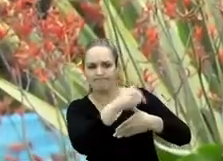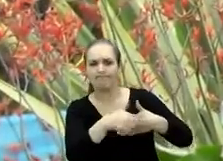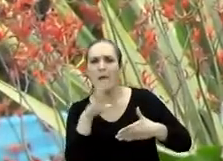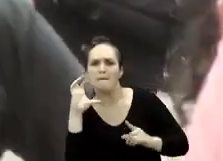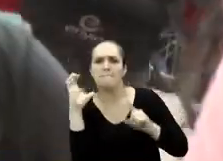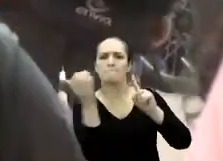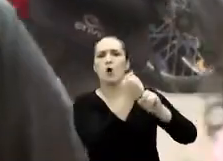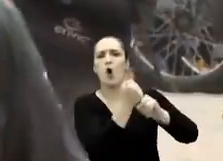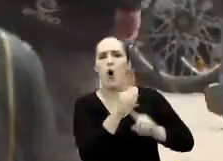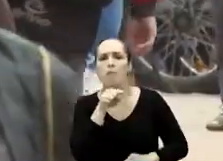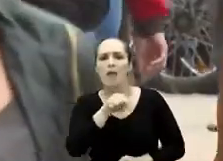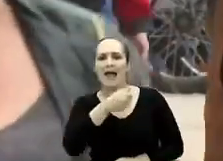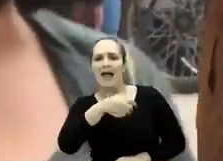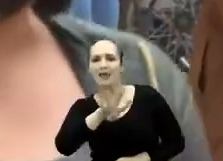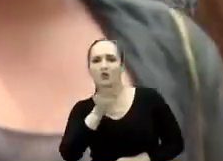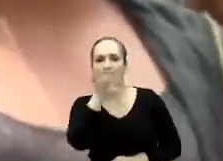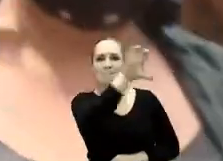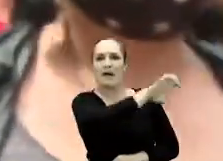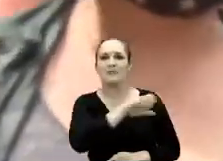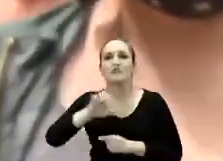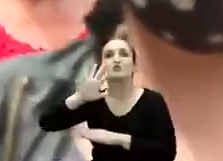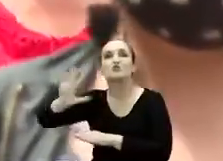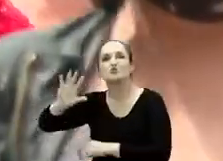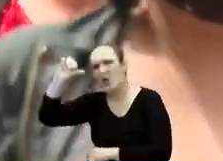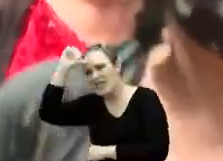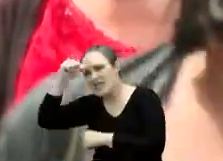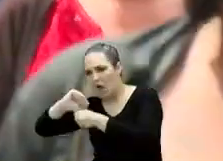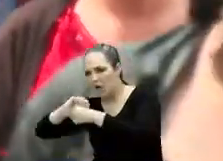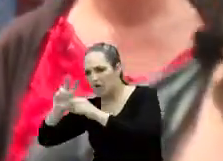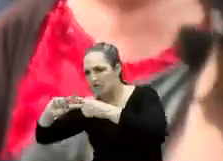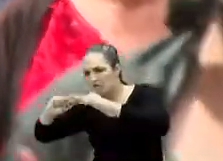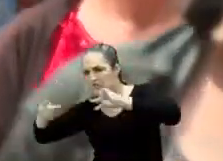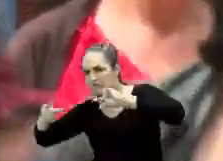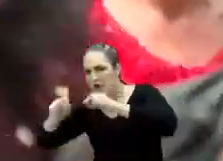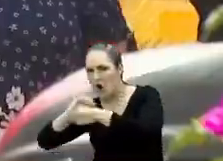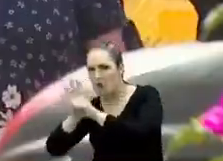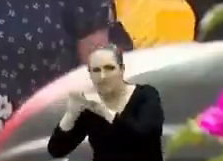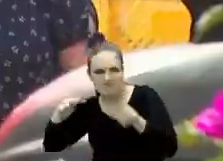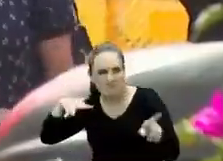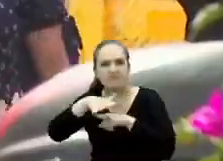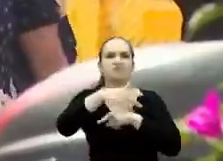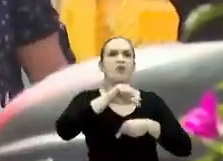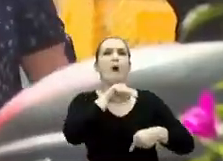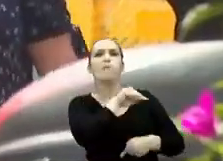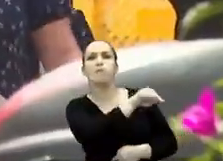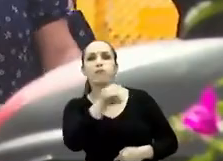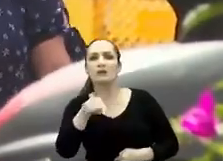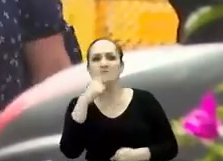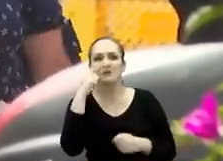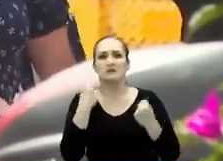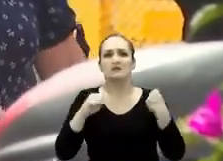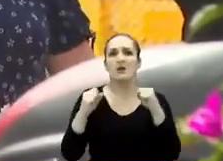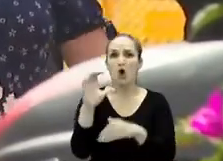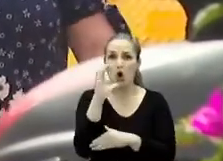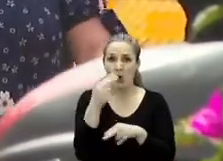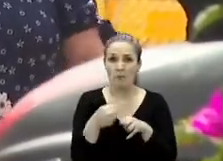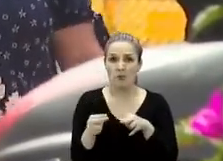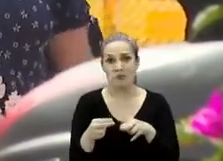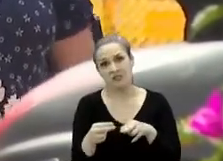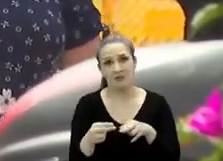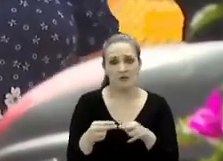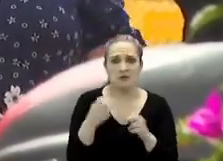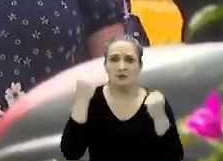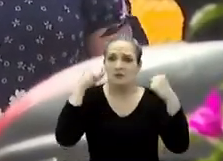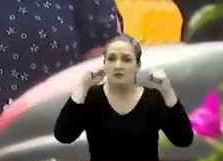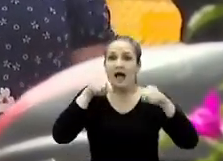identificada en 14 países, una noticia que enciende las alarmas ante su inminente llegada a Colombia. Esta variante